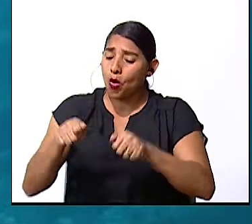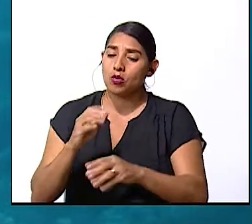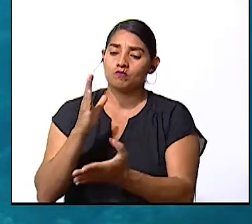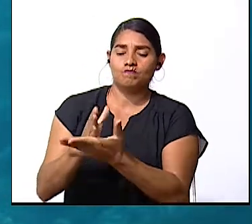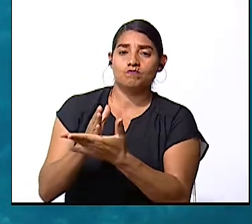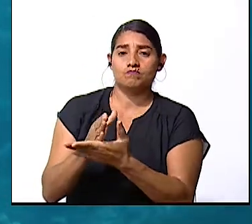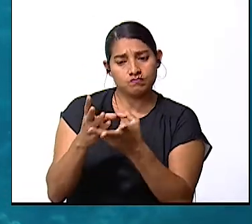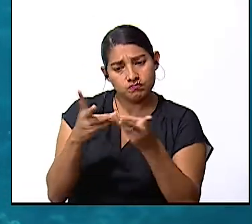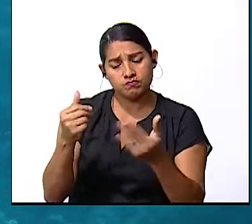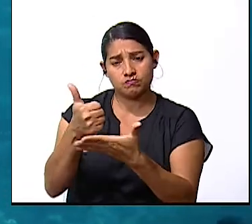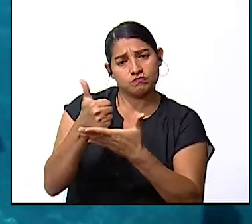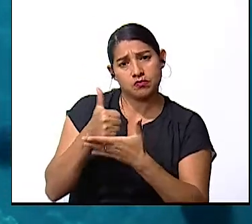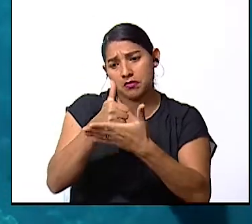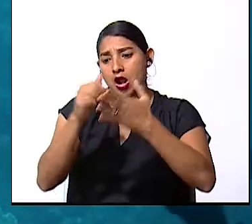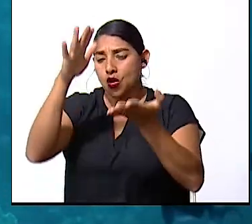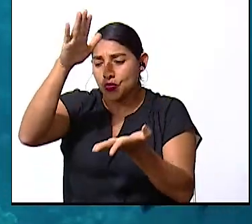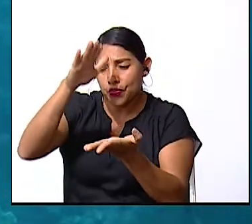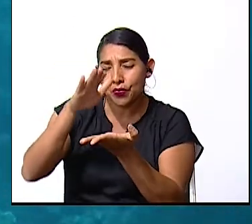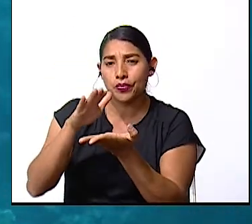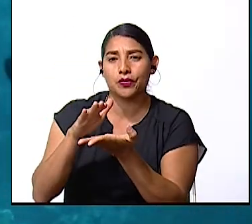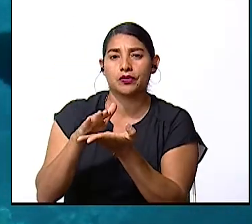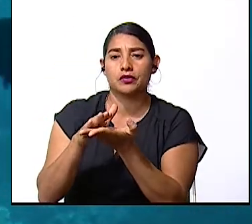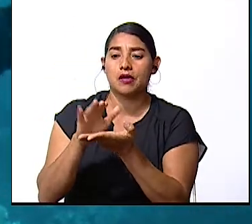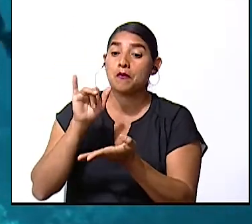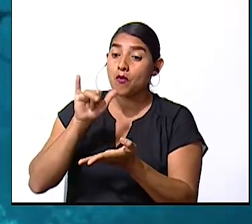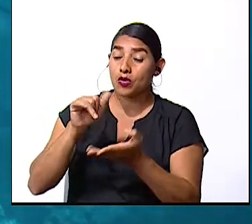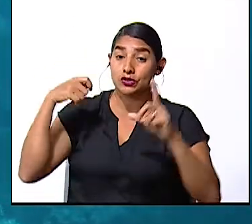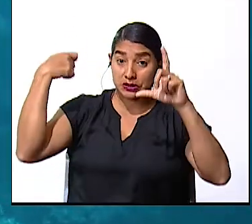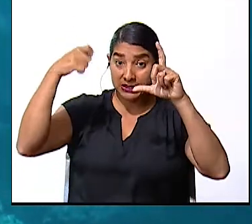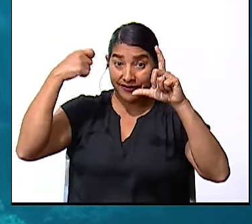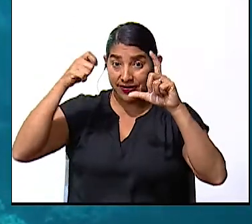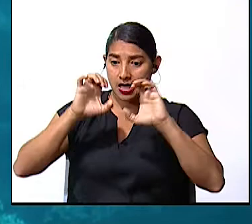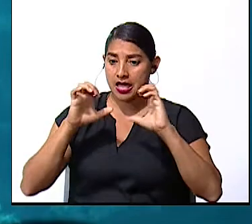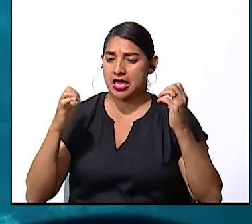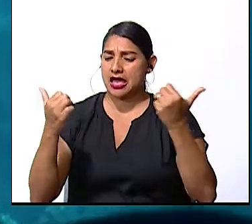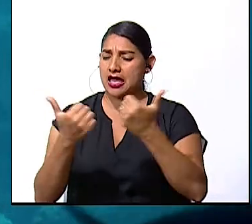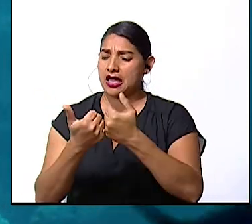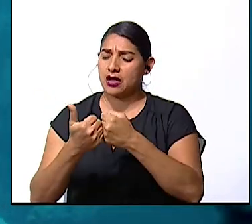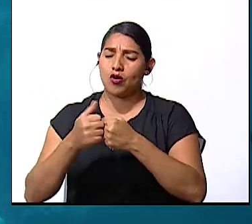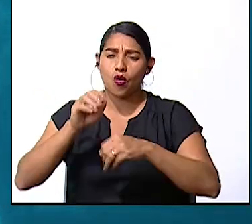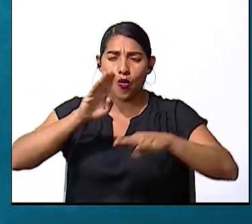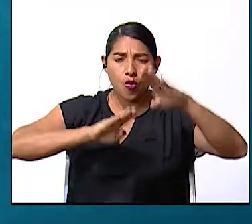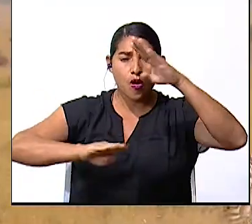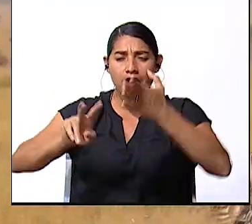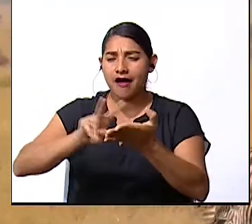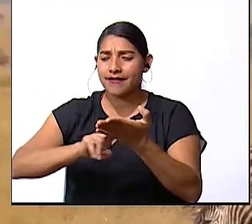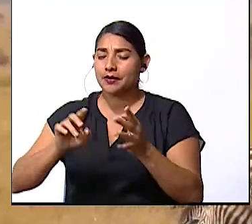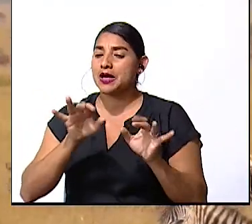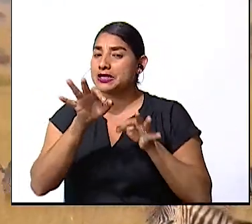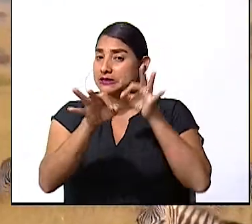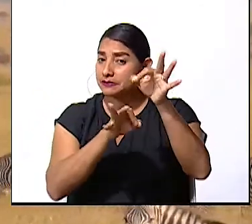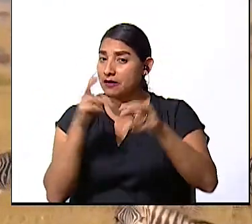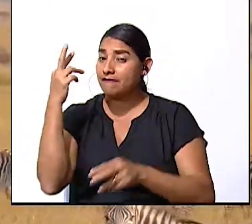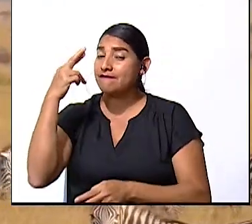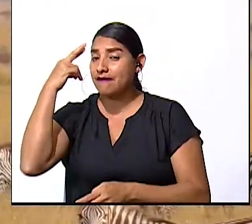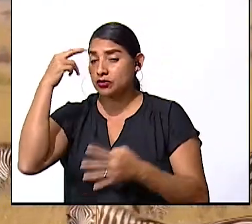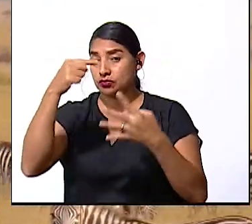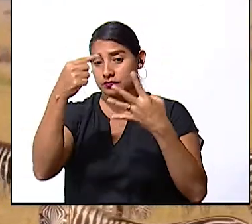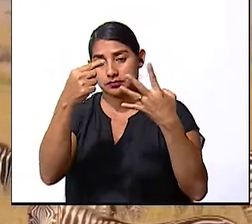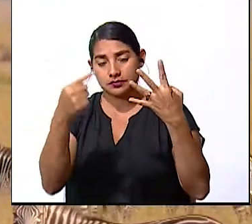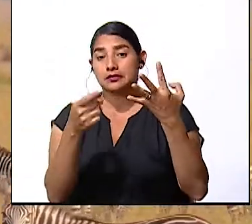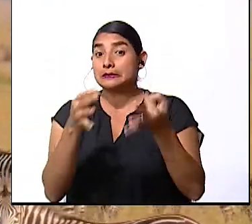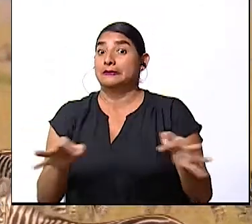poner soluciones para reducirla. Por eso en este vídeo de Ecología Verde te explicamos las principales razones por las que